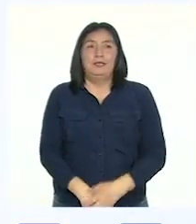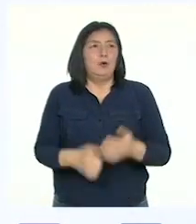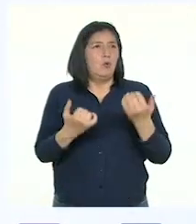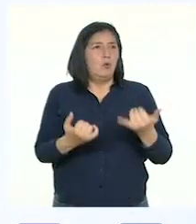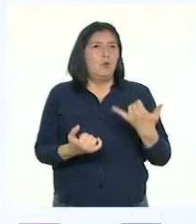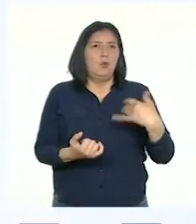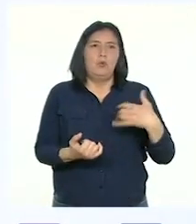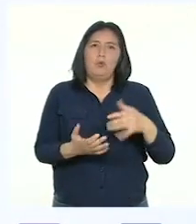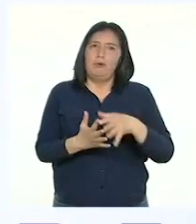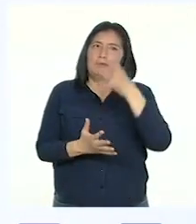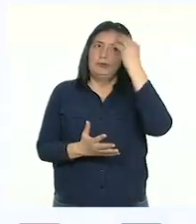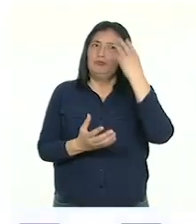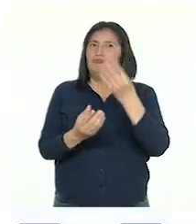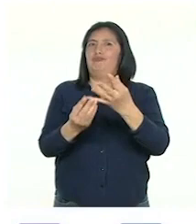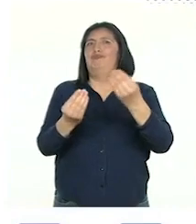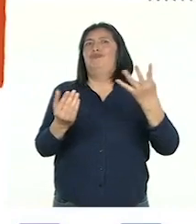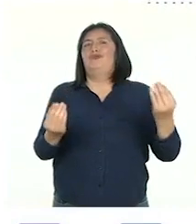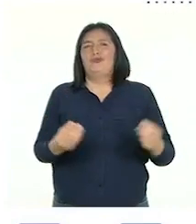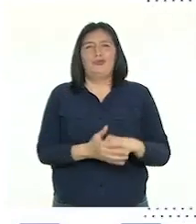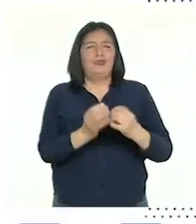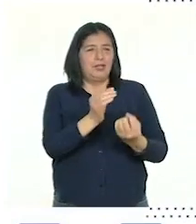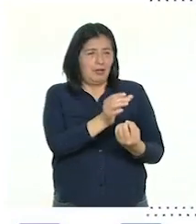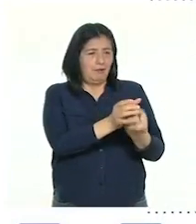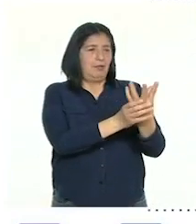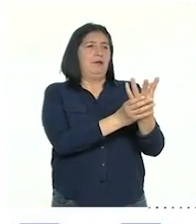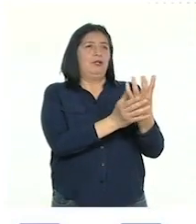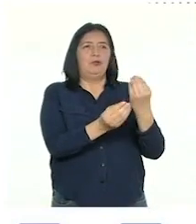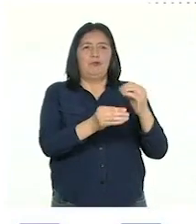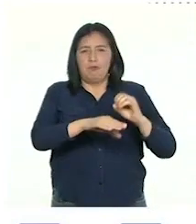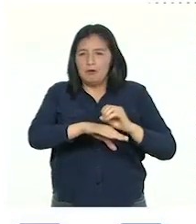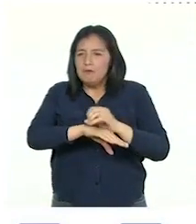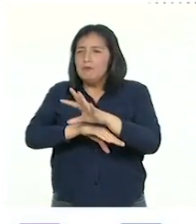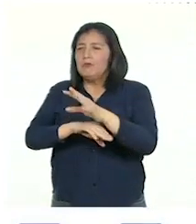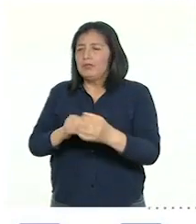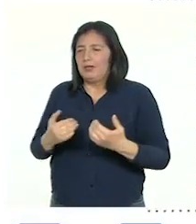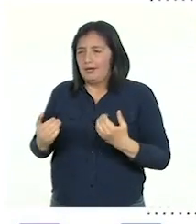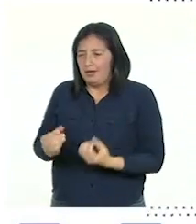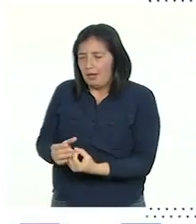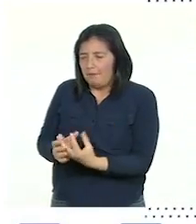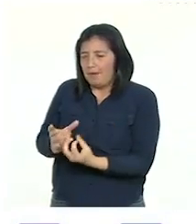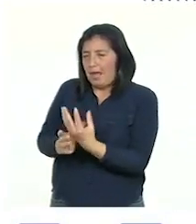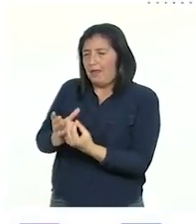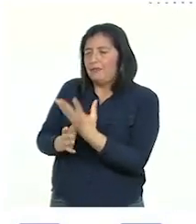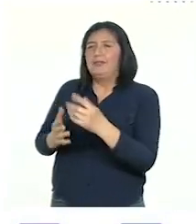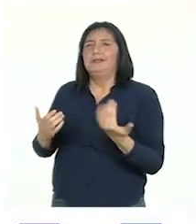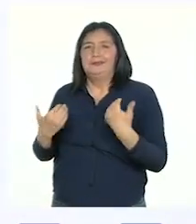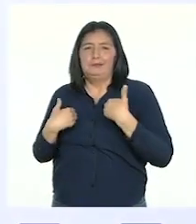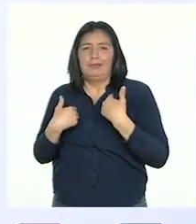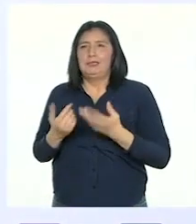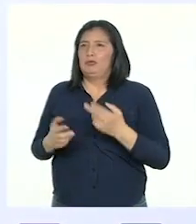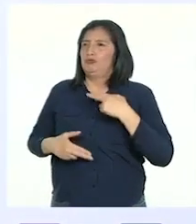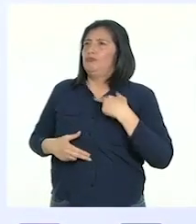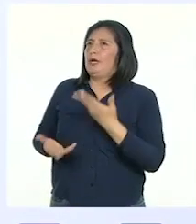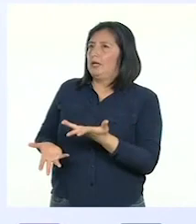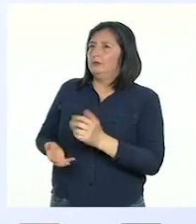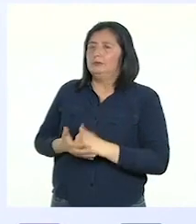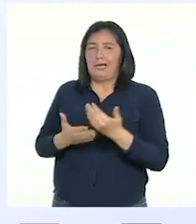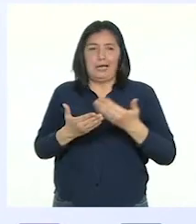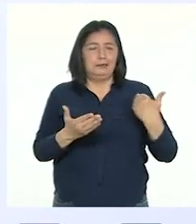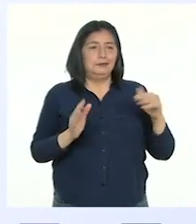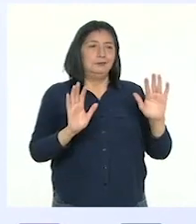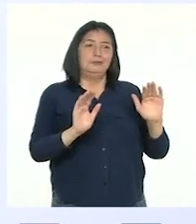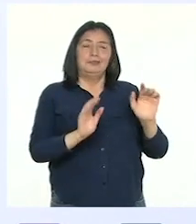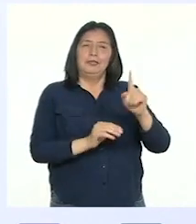Hoy hemos aprendido muchísimo sobre la primavera y cómo influye en las plantas, animales y en los humanos. Antes de